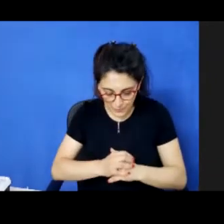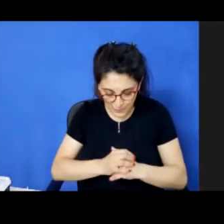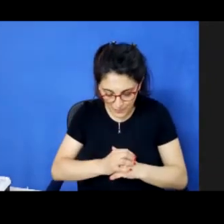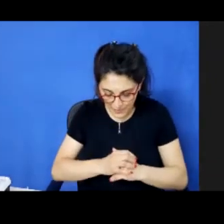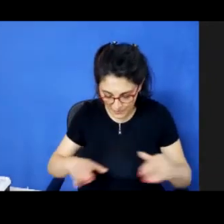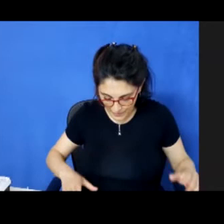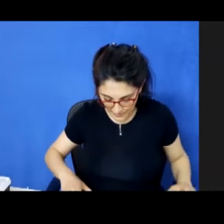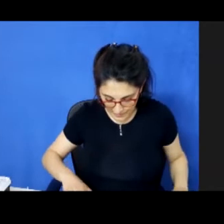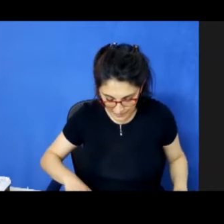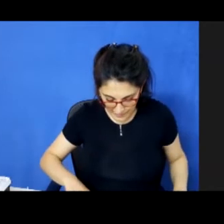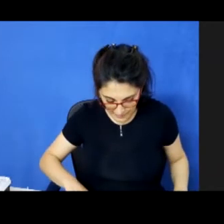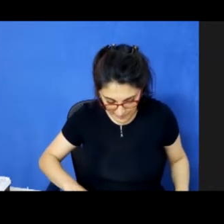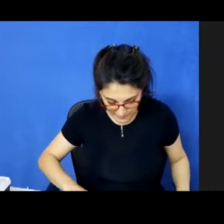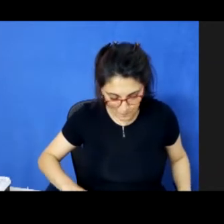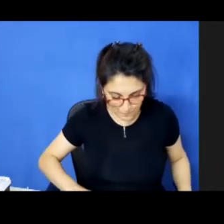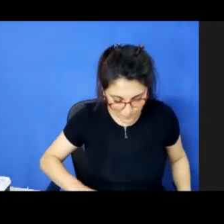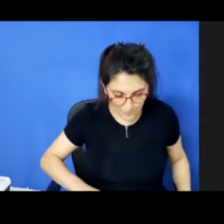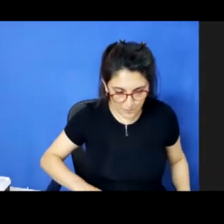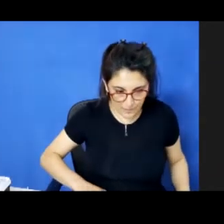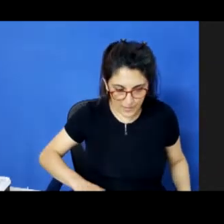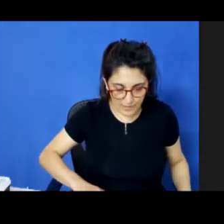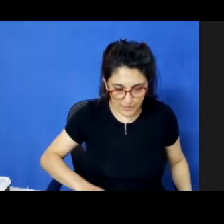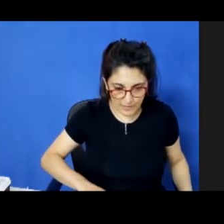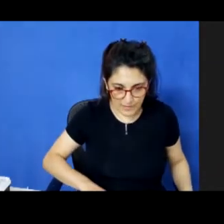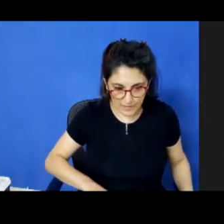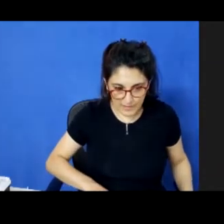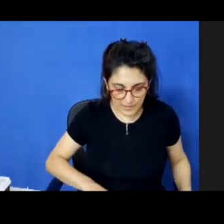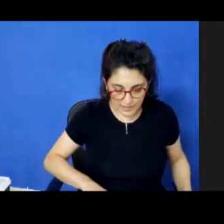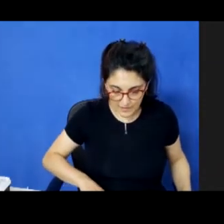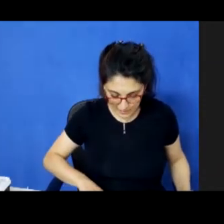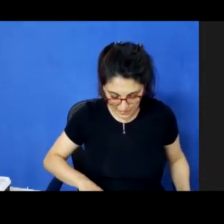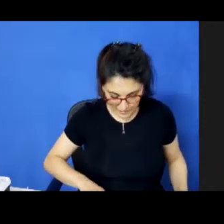Y así le damos la bienvenida al 2021, pidiéndole que nos traiga